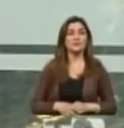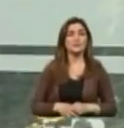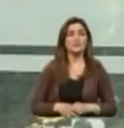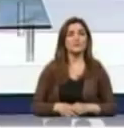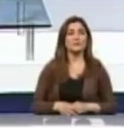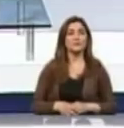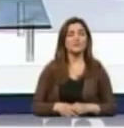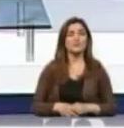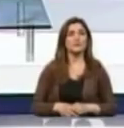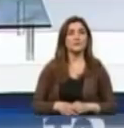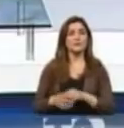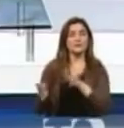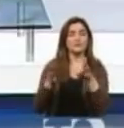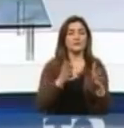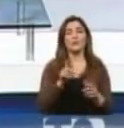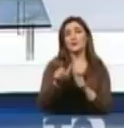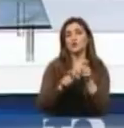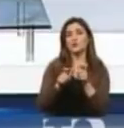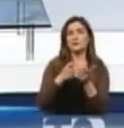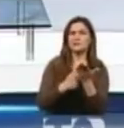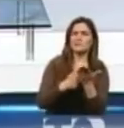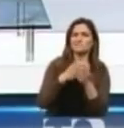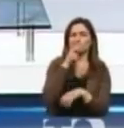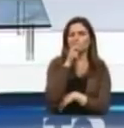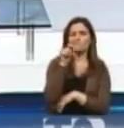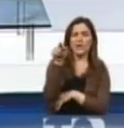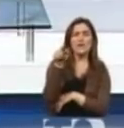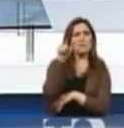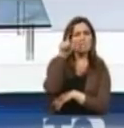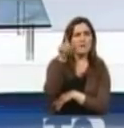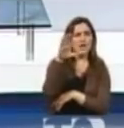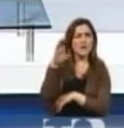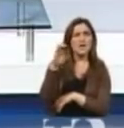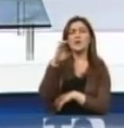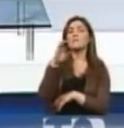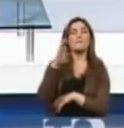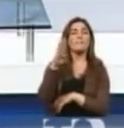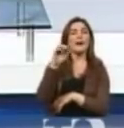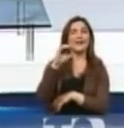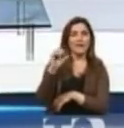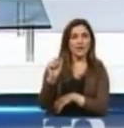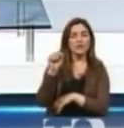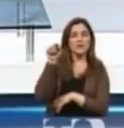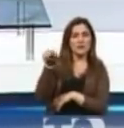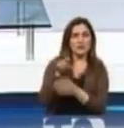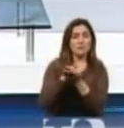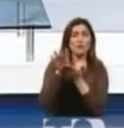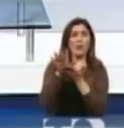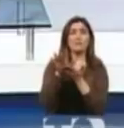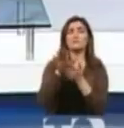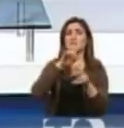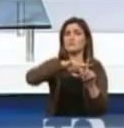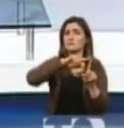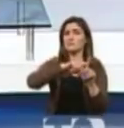24 horas. Analistas ven como positiva la salida de Carlos Baca de la Fiscalía General y aseguran que fue parte de la estructura de impunidad